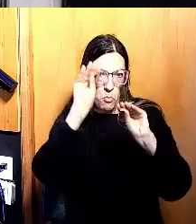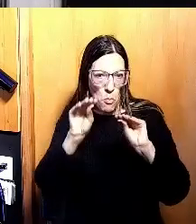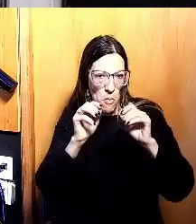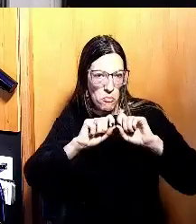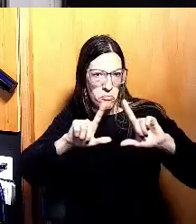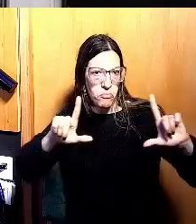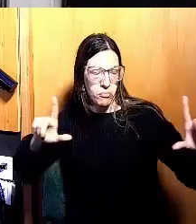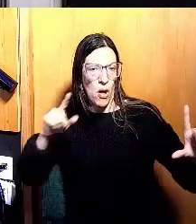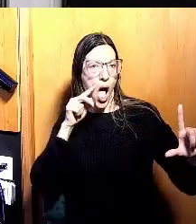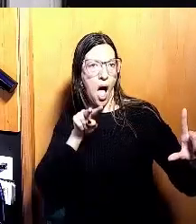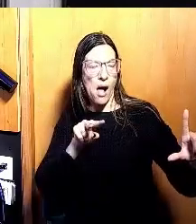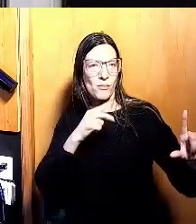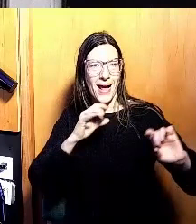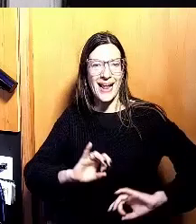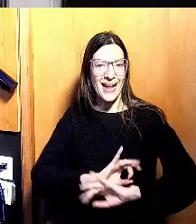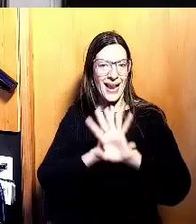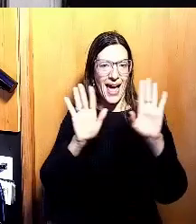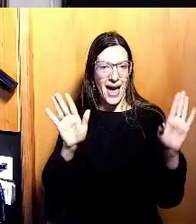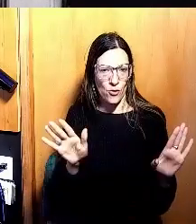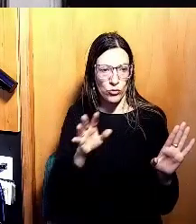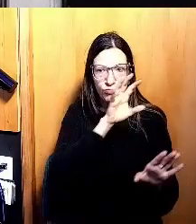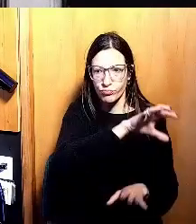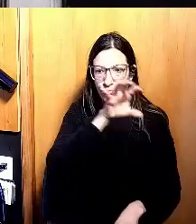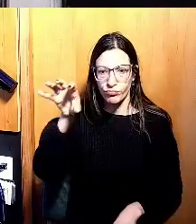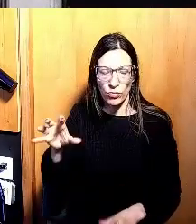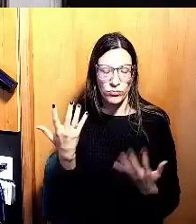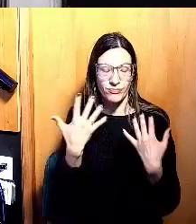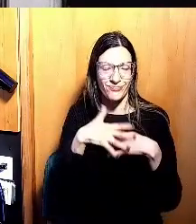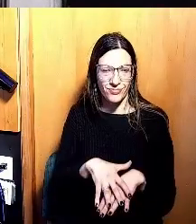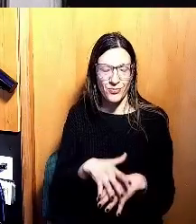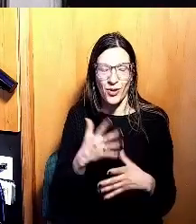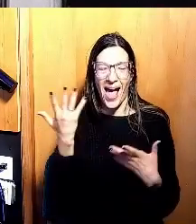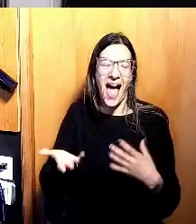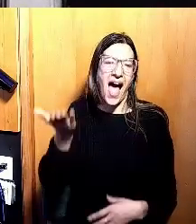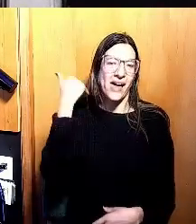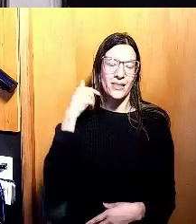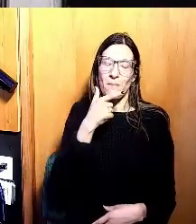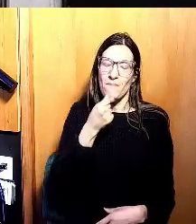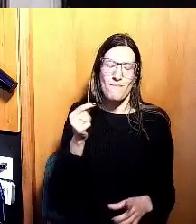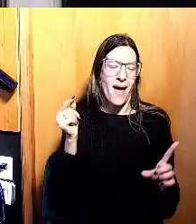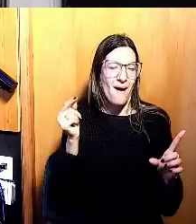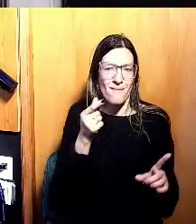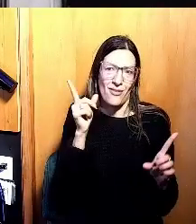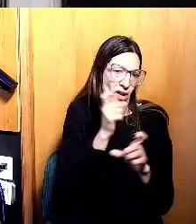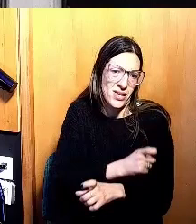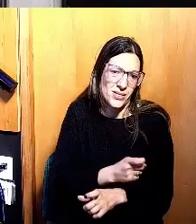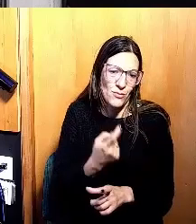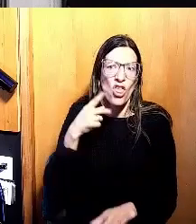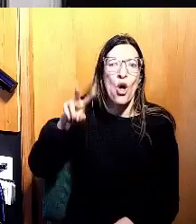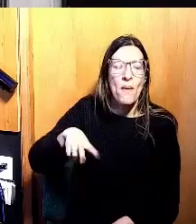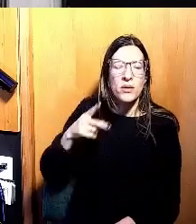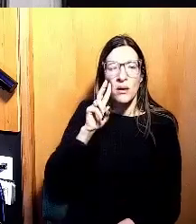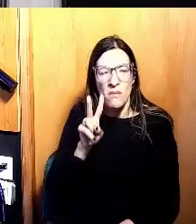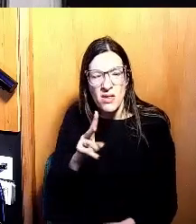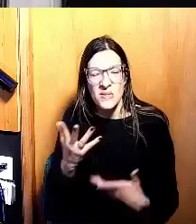frecuente, ¿no? Porque si no, la ida a ver los datos era bastante esporádica, cada 2 meses.